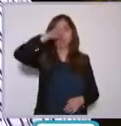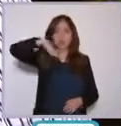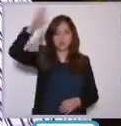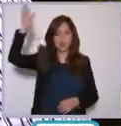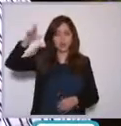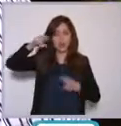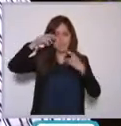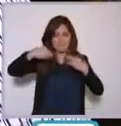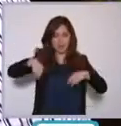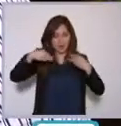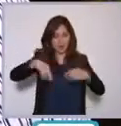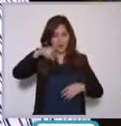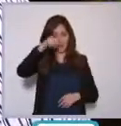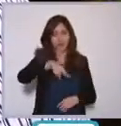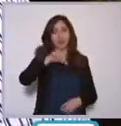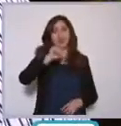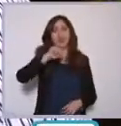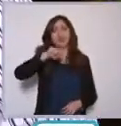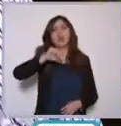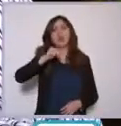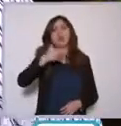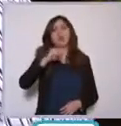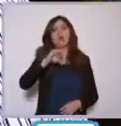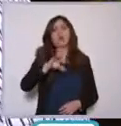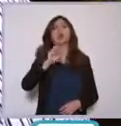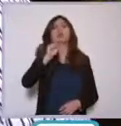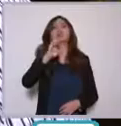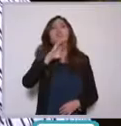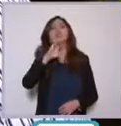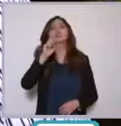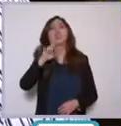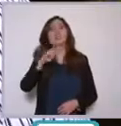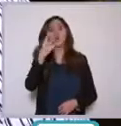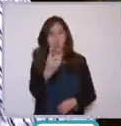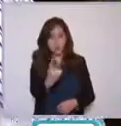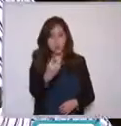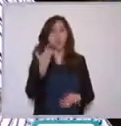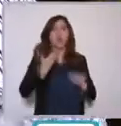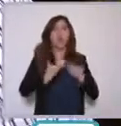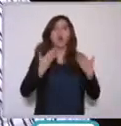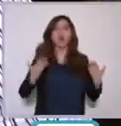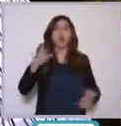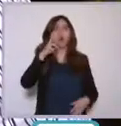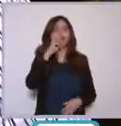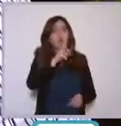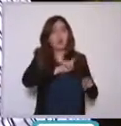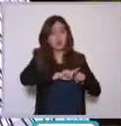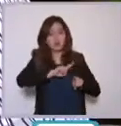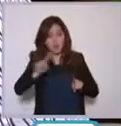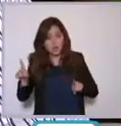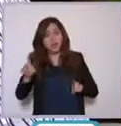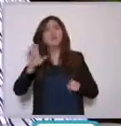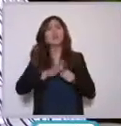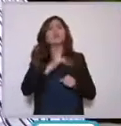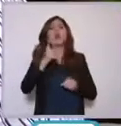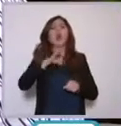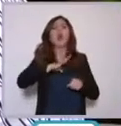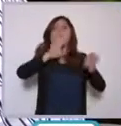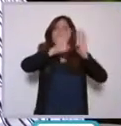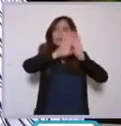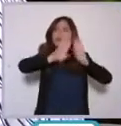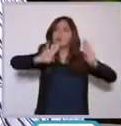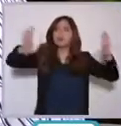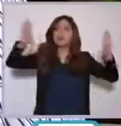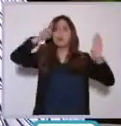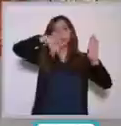de Anáhuac, sección 1, le dieron una vista diferente porque pusieron un mural muy interesante. ¿Ah, sí? ¿De qué